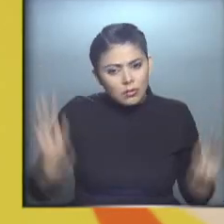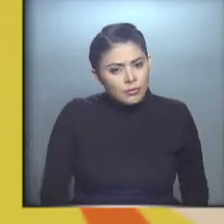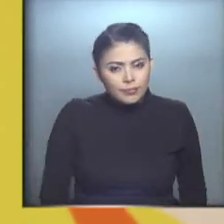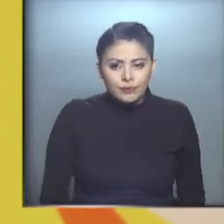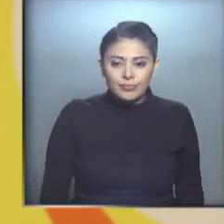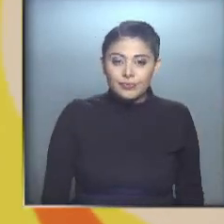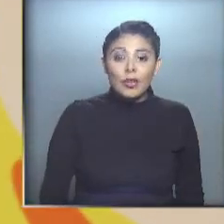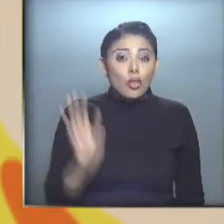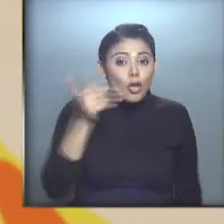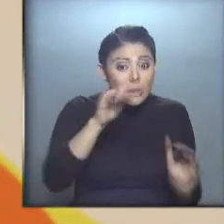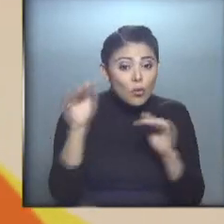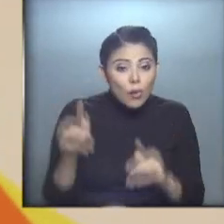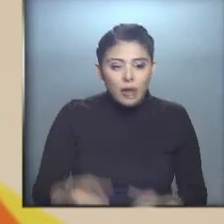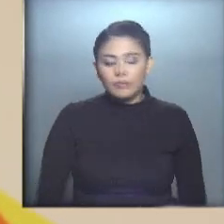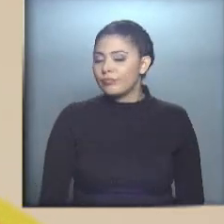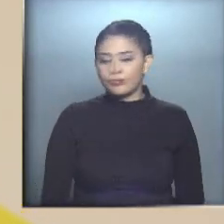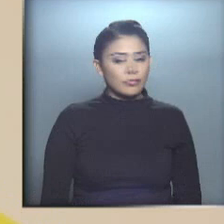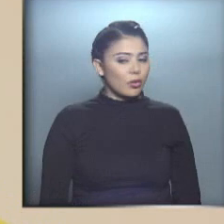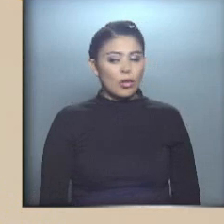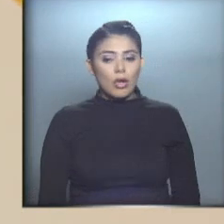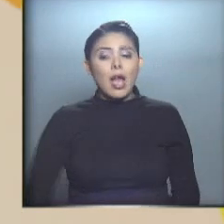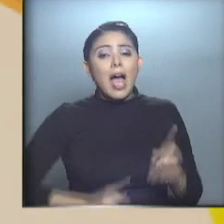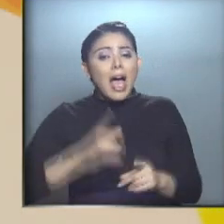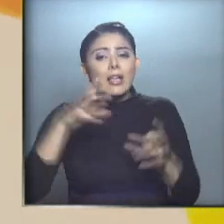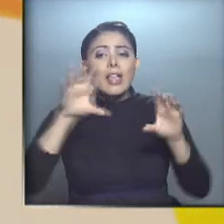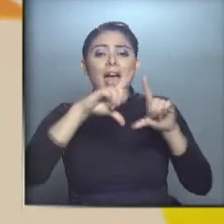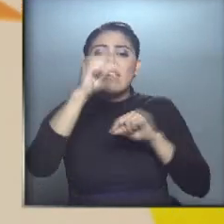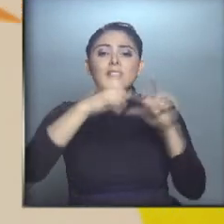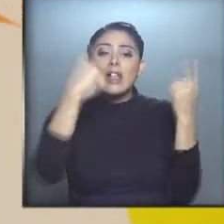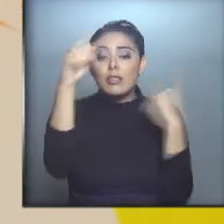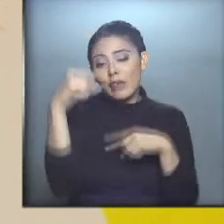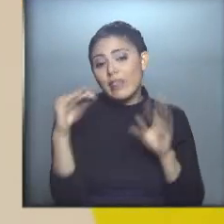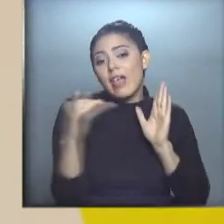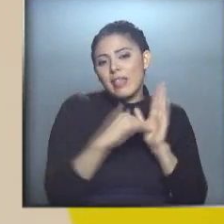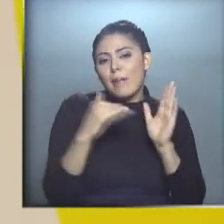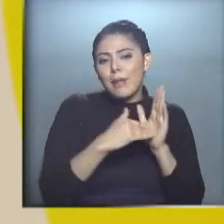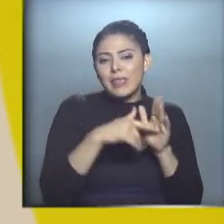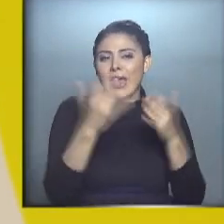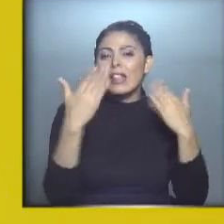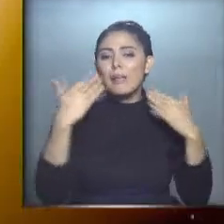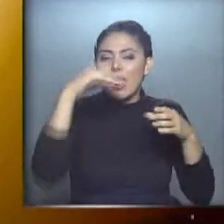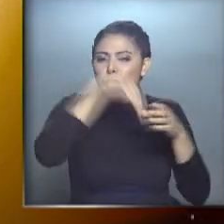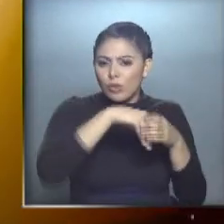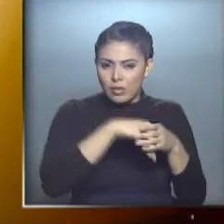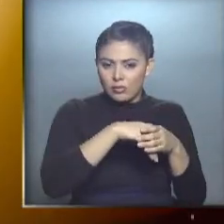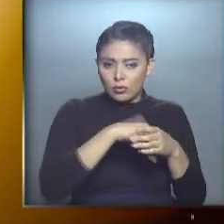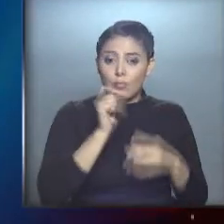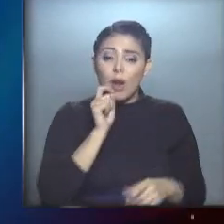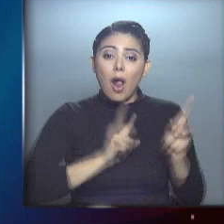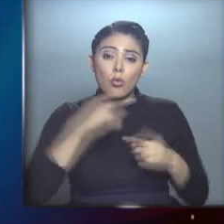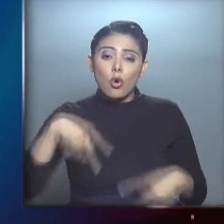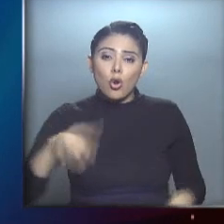¿Y son todas así? Negativo. Hay muchos tipos de estrellas. Dependiendo de su temperatura, hay